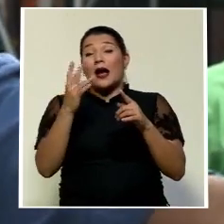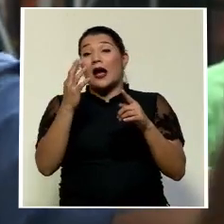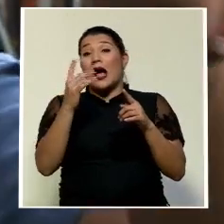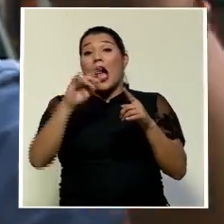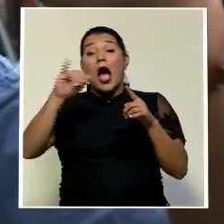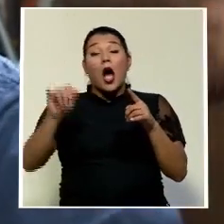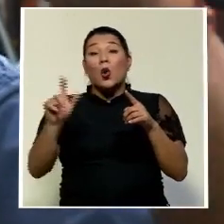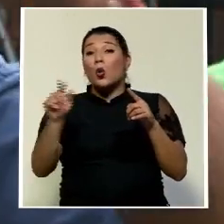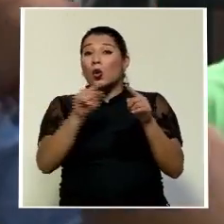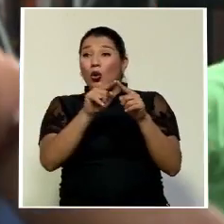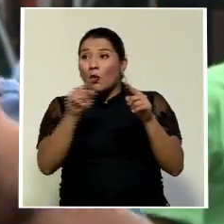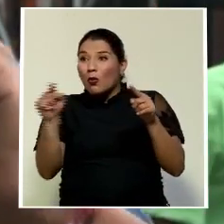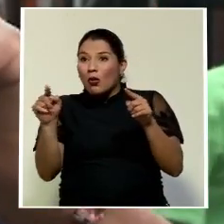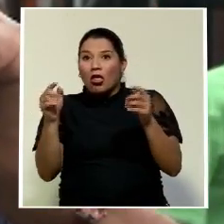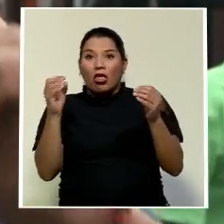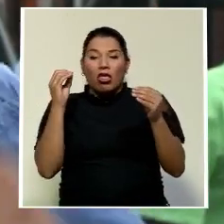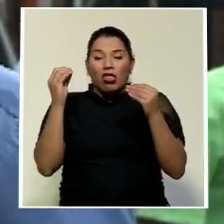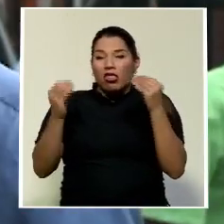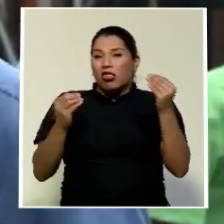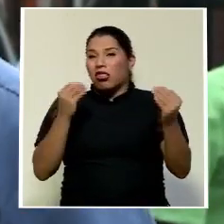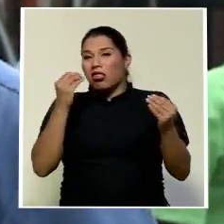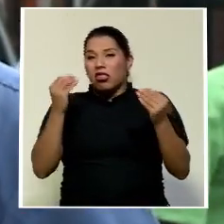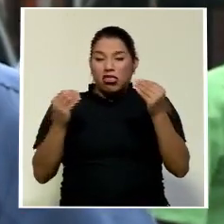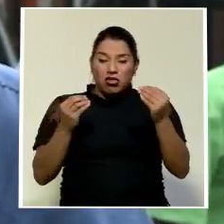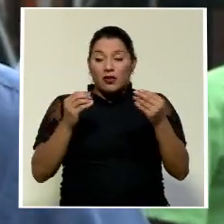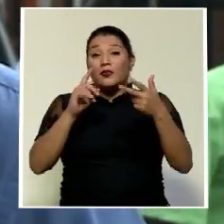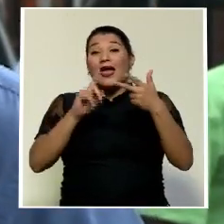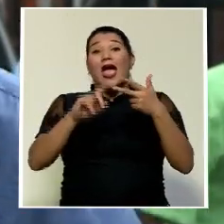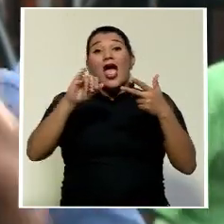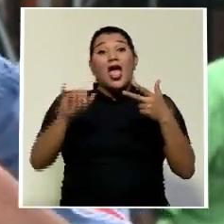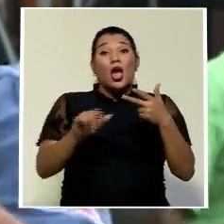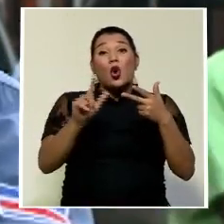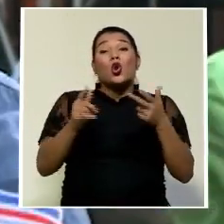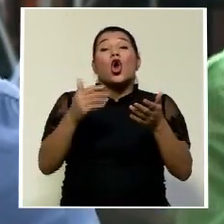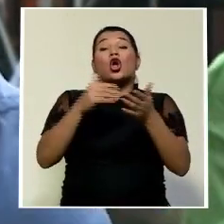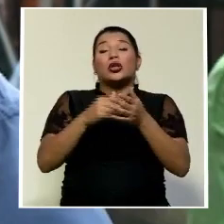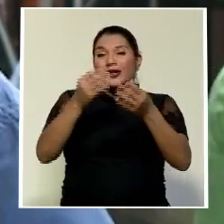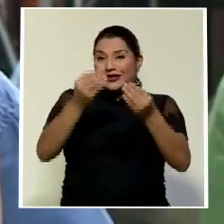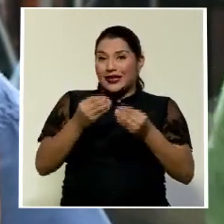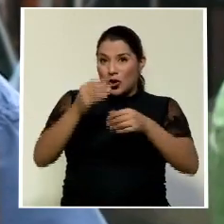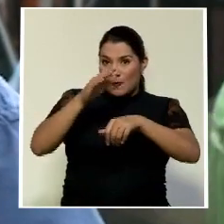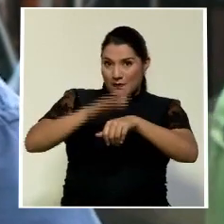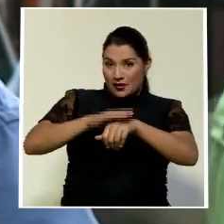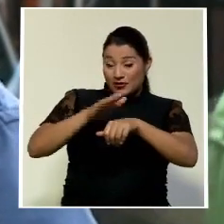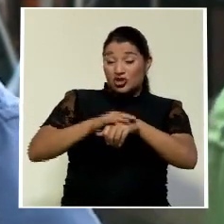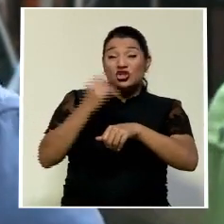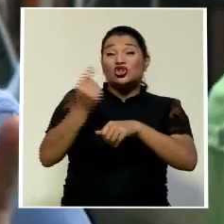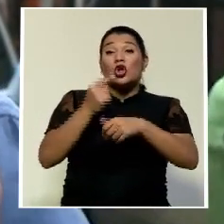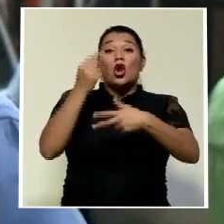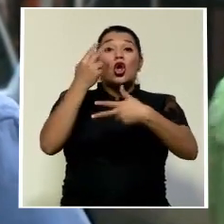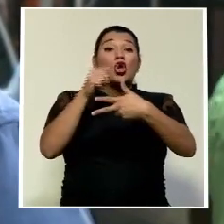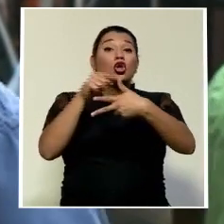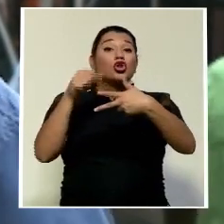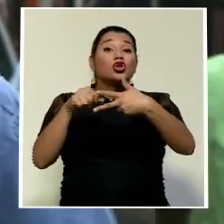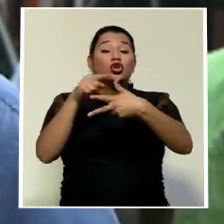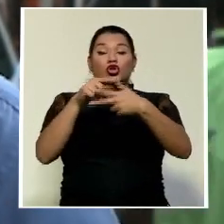a julio, que nos volvieron a dar el permiso, y ahora nos quitaron. Solo dos acuerdos han habido, nada más.